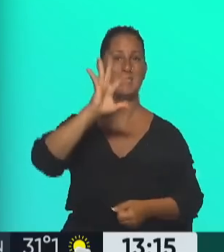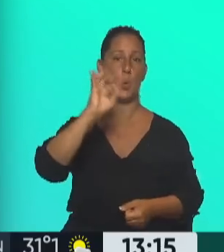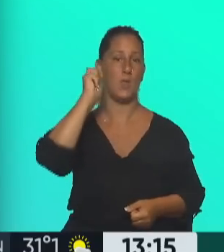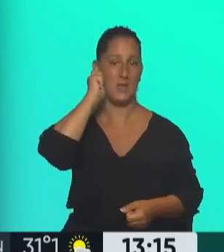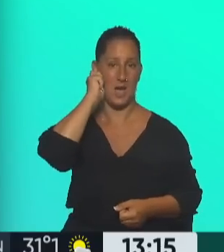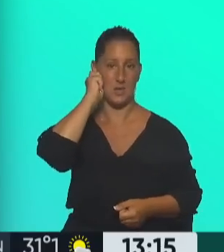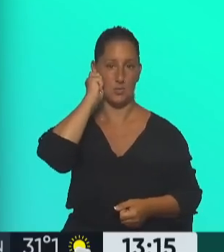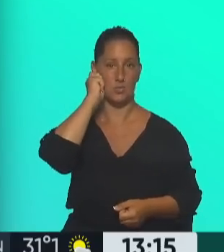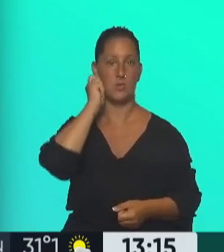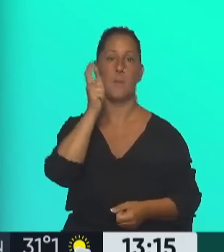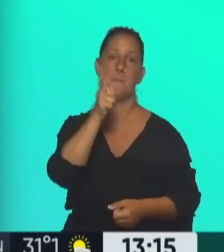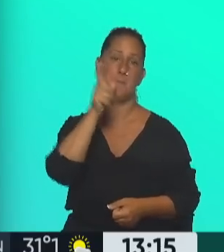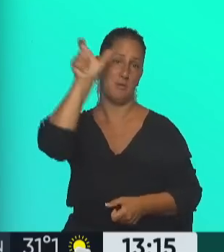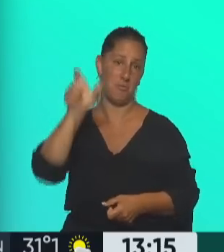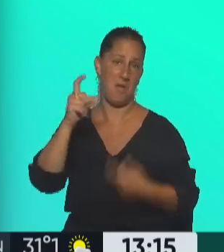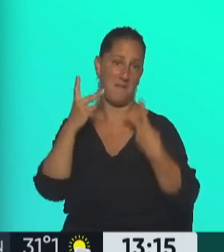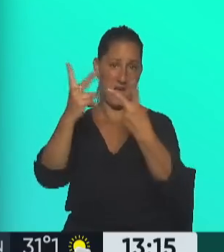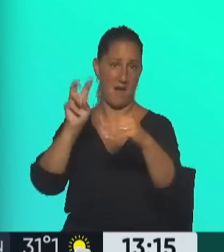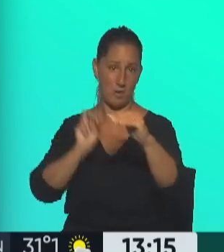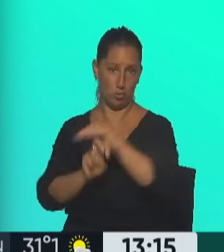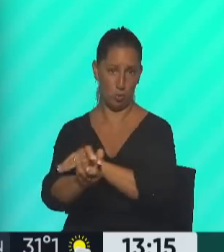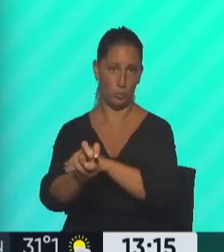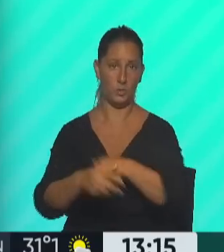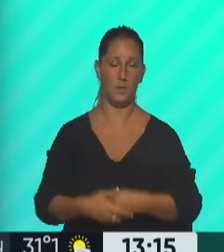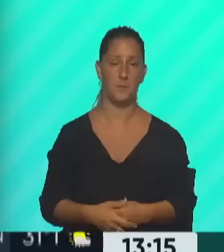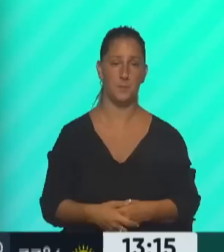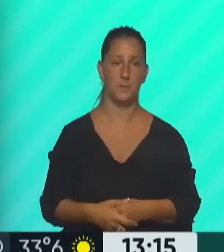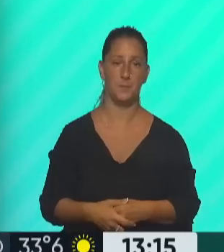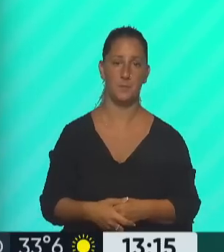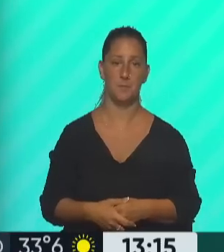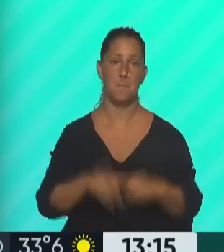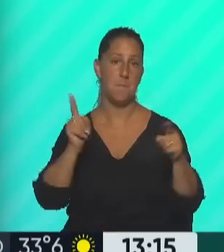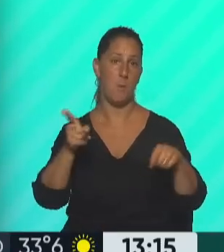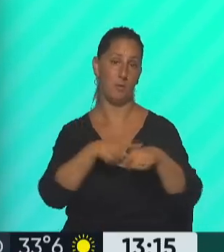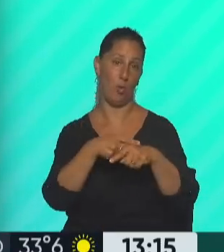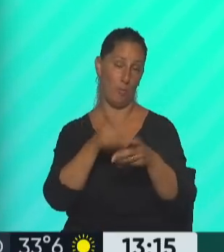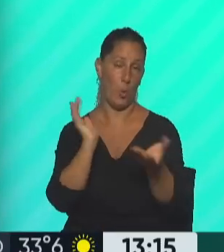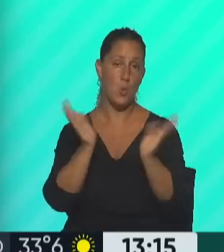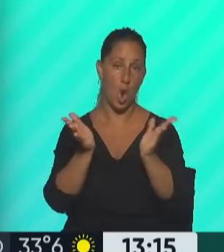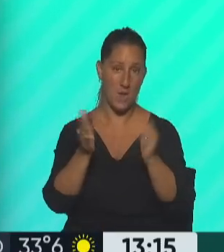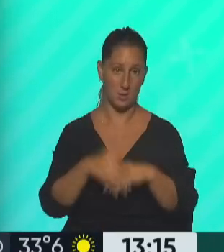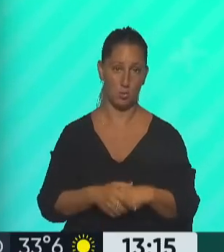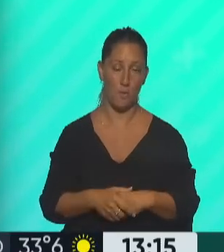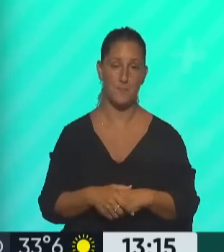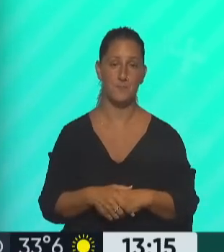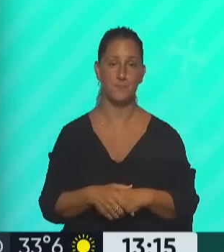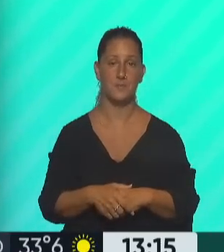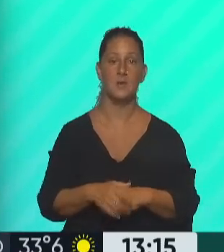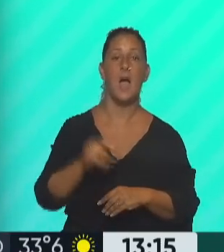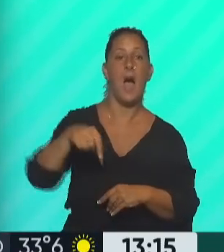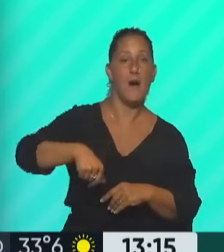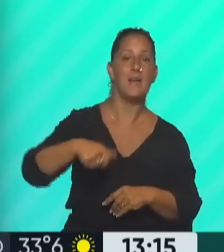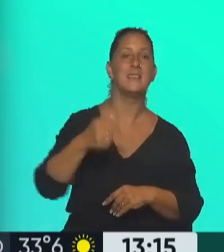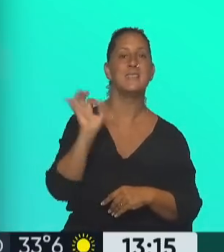en principio se trataría de un pasajero como decía Pablo que bueno protagonizó un incidente violento Pero también es cierto que ya se conoce a esta hora